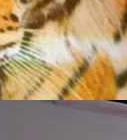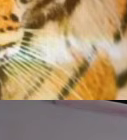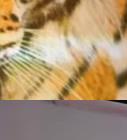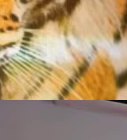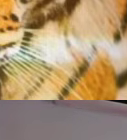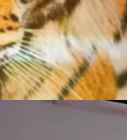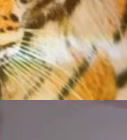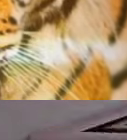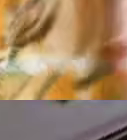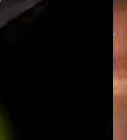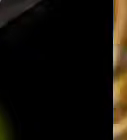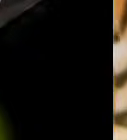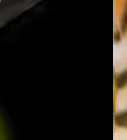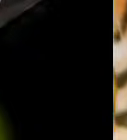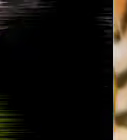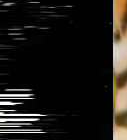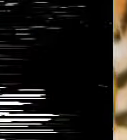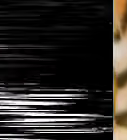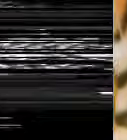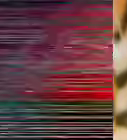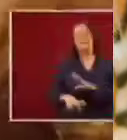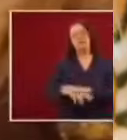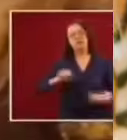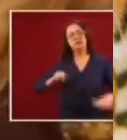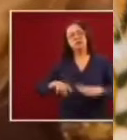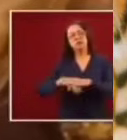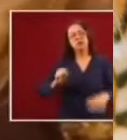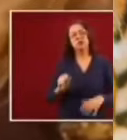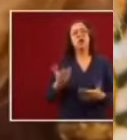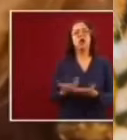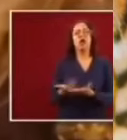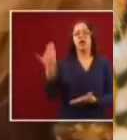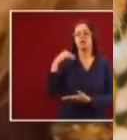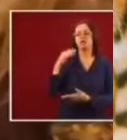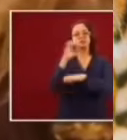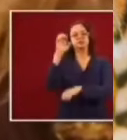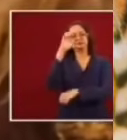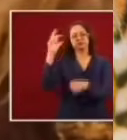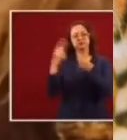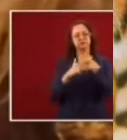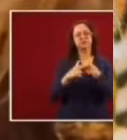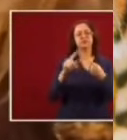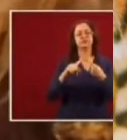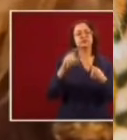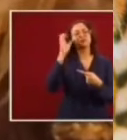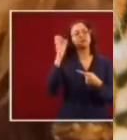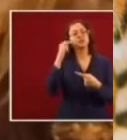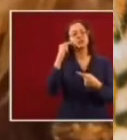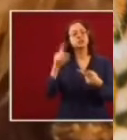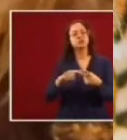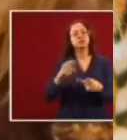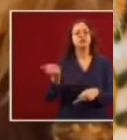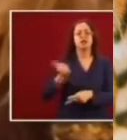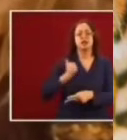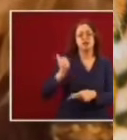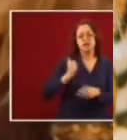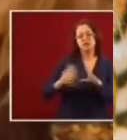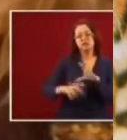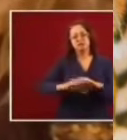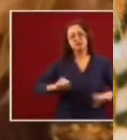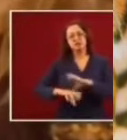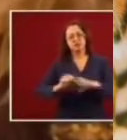Obrador hablando del litio. Hay compañías extranjeras, chinas y canadienses, trabajando en la explotación de este